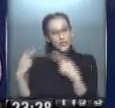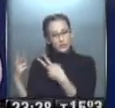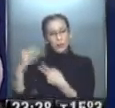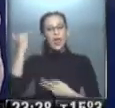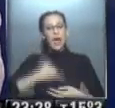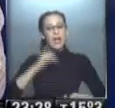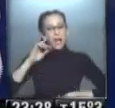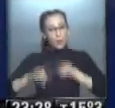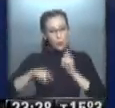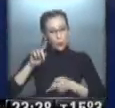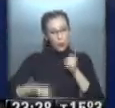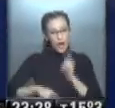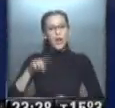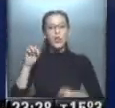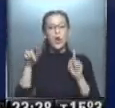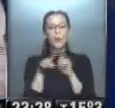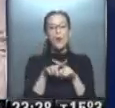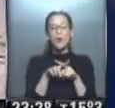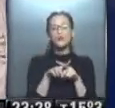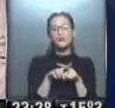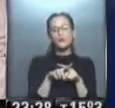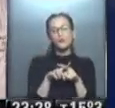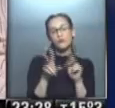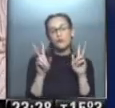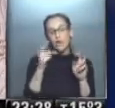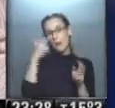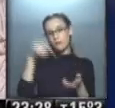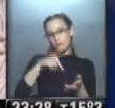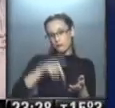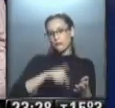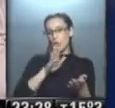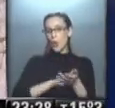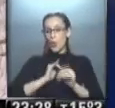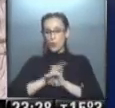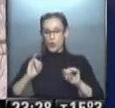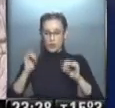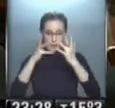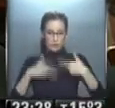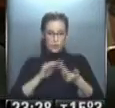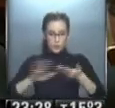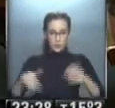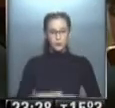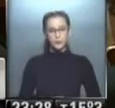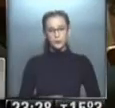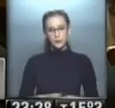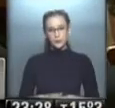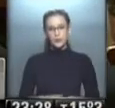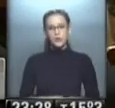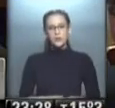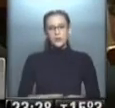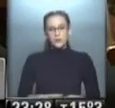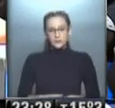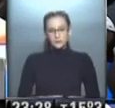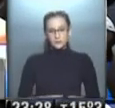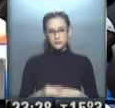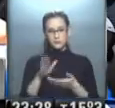un acuerdo por ese lado, justamente gracias a este programa Serviclub. Vamos a la nota. YPF prepara el